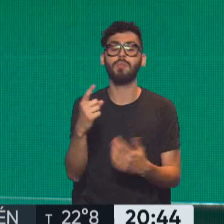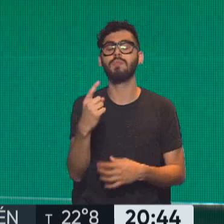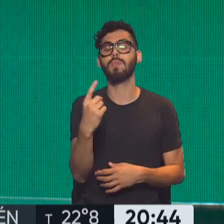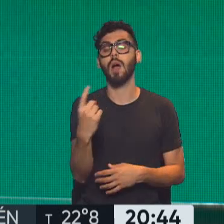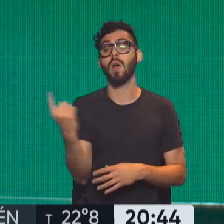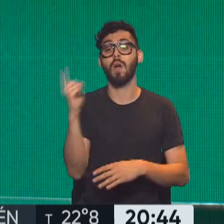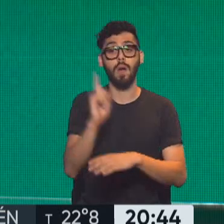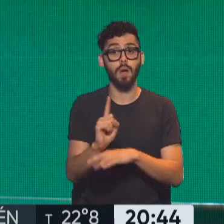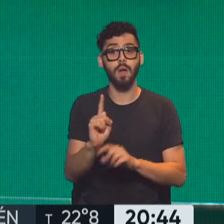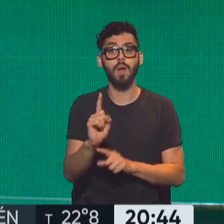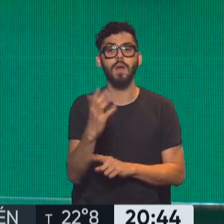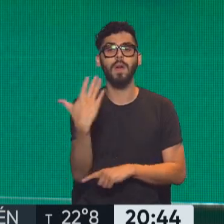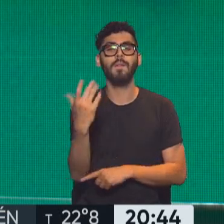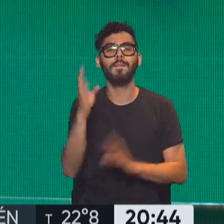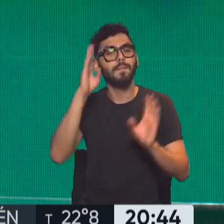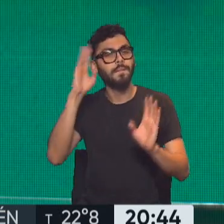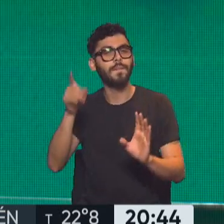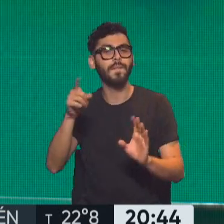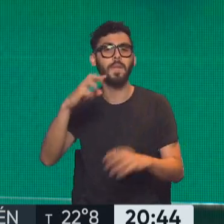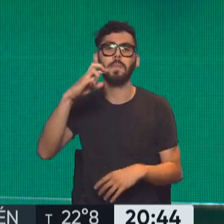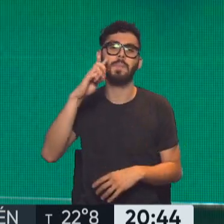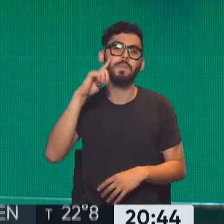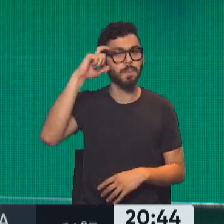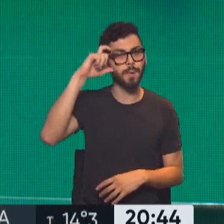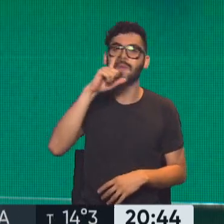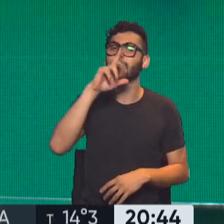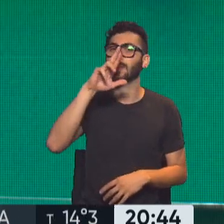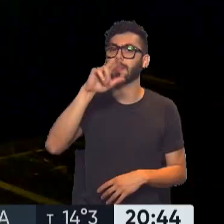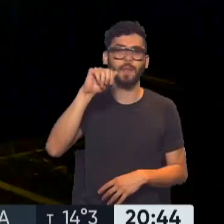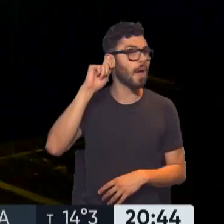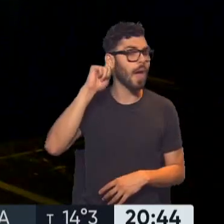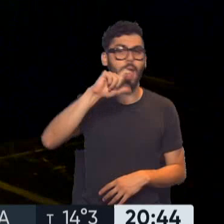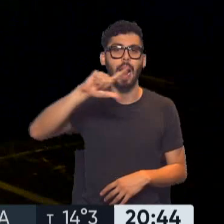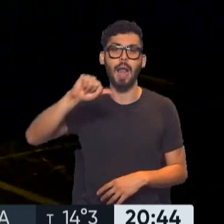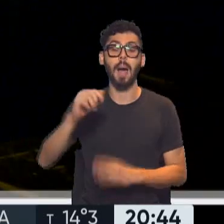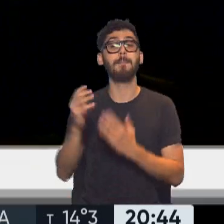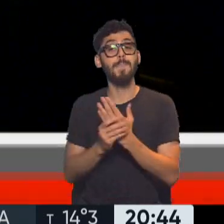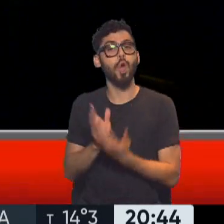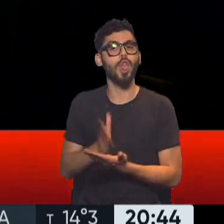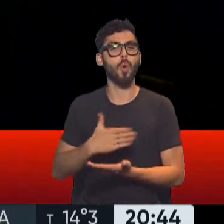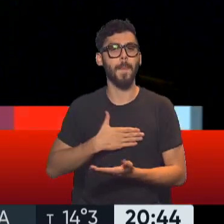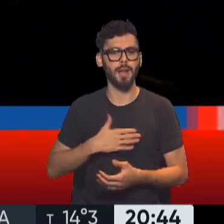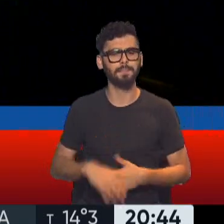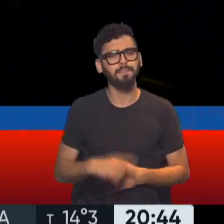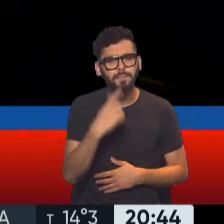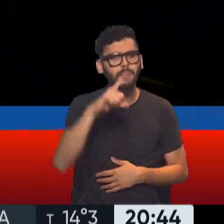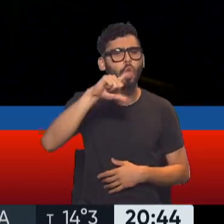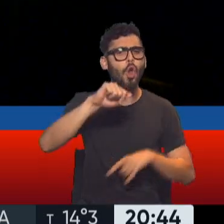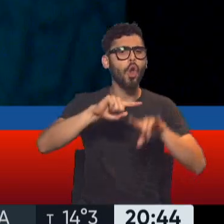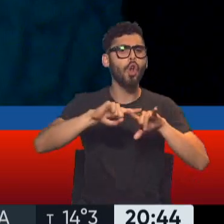vamos a escuchar a la voz de Pietra Gala, el ministro de Derechos Humanos. ¿Qué implica el Laufer en la Argentina? ¿Por qué la